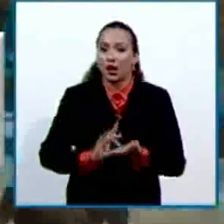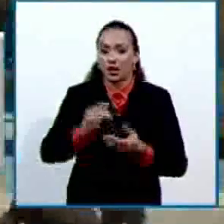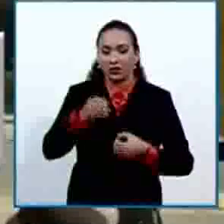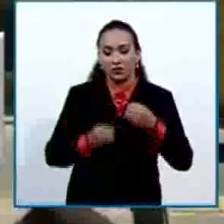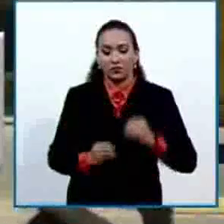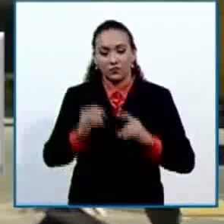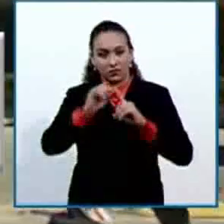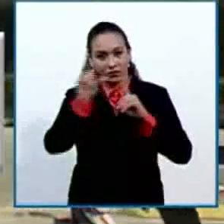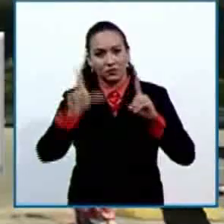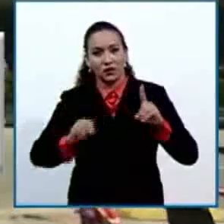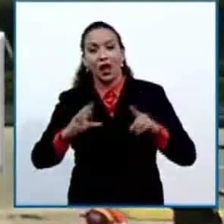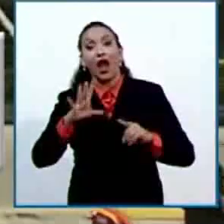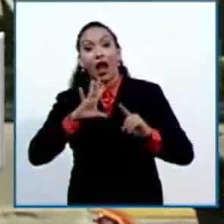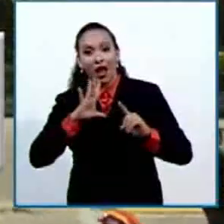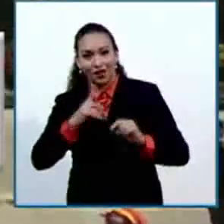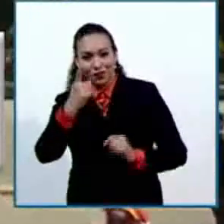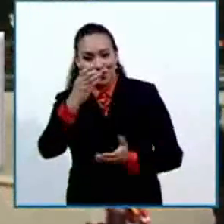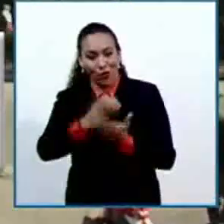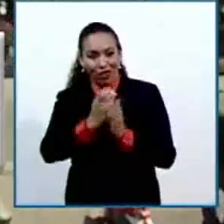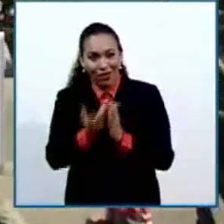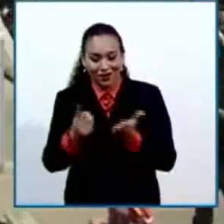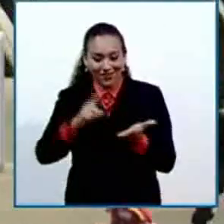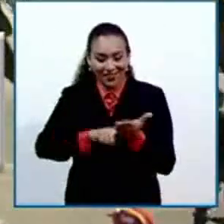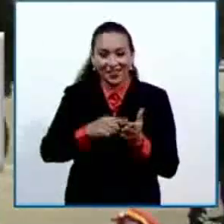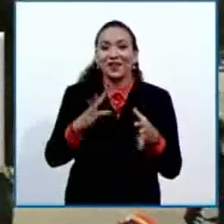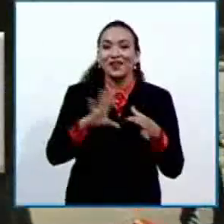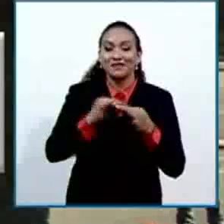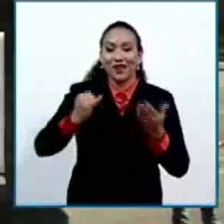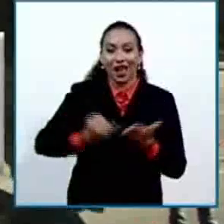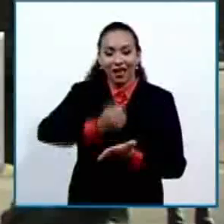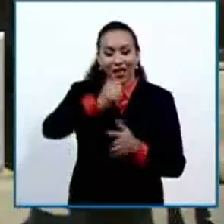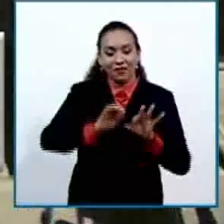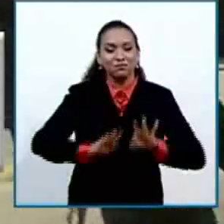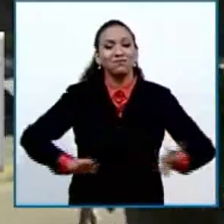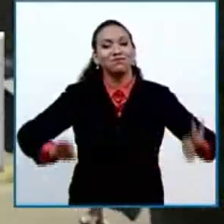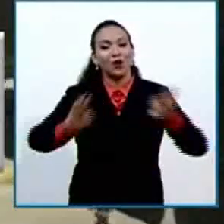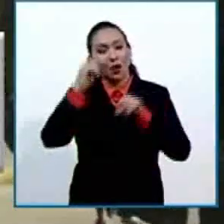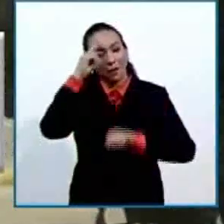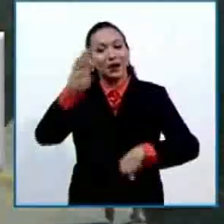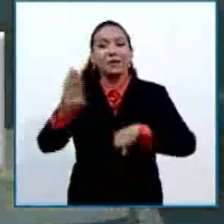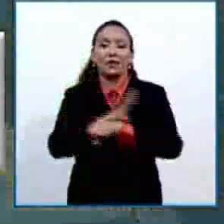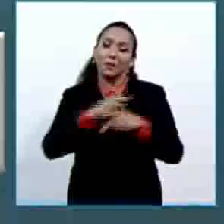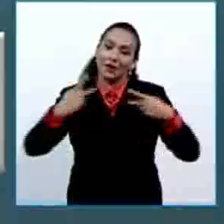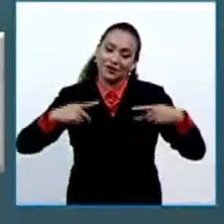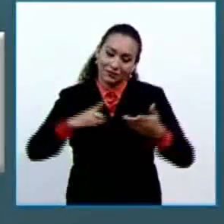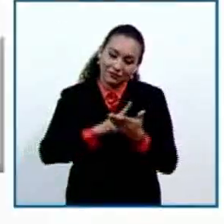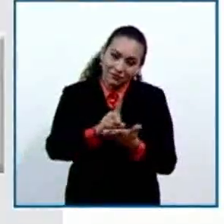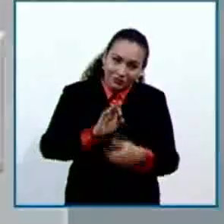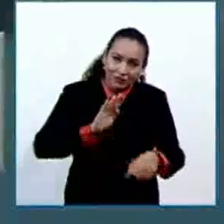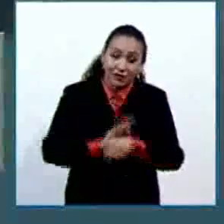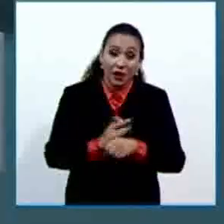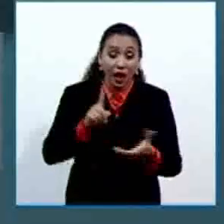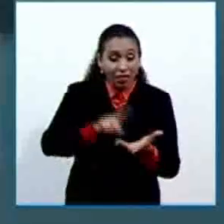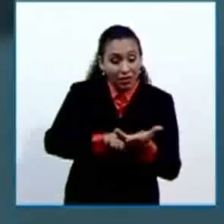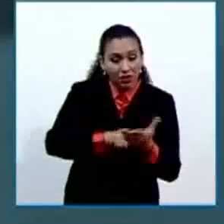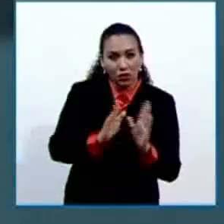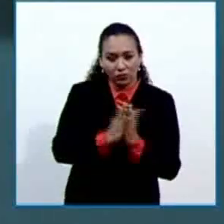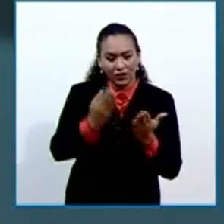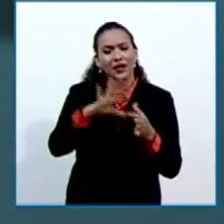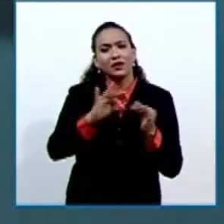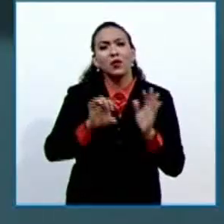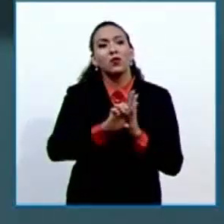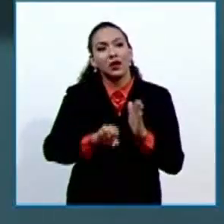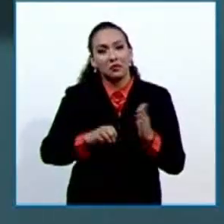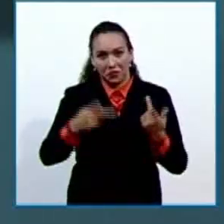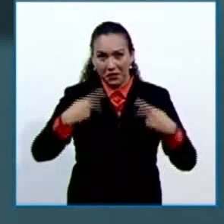encuentran recopilados en el cuaderno de jurisprudencia editado por el Centro de Estudios Constitucionales. Aborda distintos aspectos como el derecho